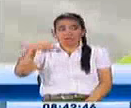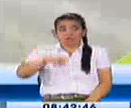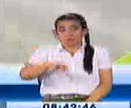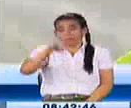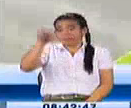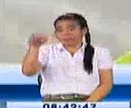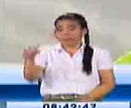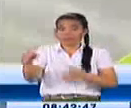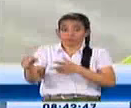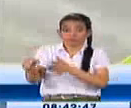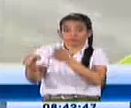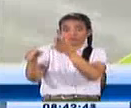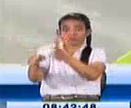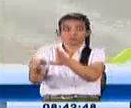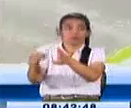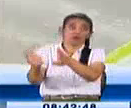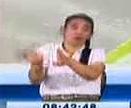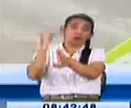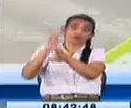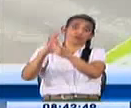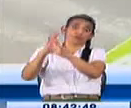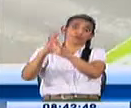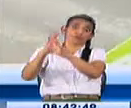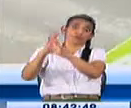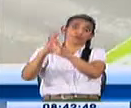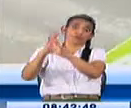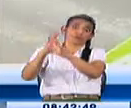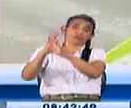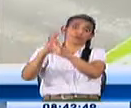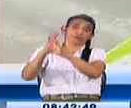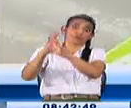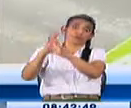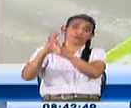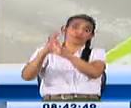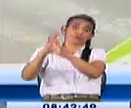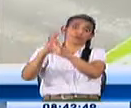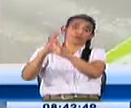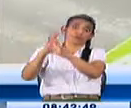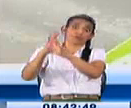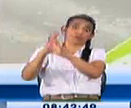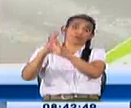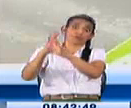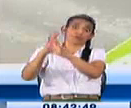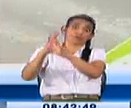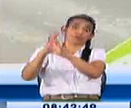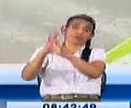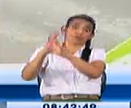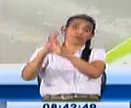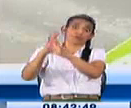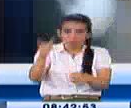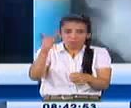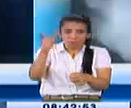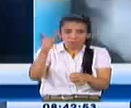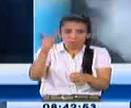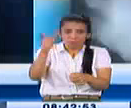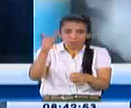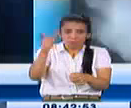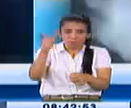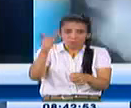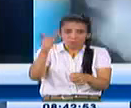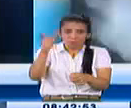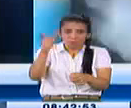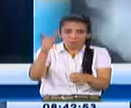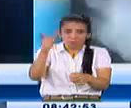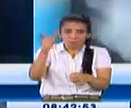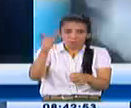se estaba estacionando, vino y golpeó al otro bus que venía de la parte de atrás. El cobrador salió chispeado y cayó en la parte de aquí, lo